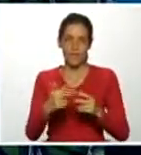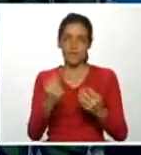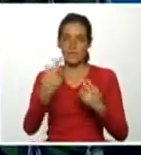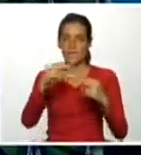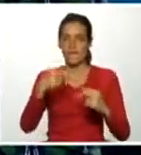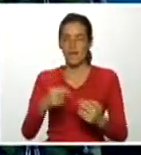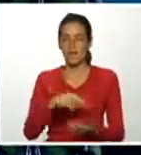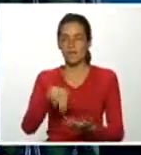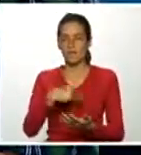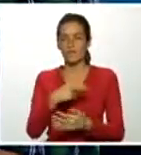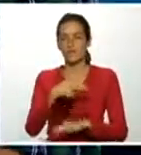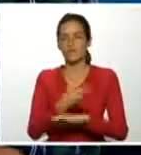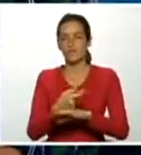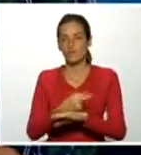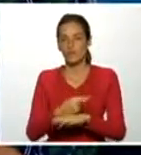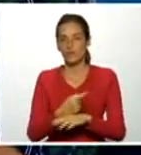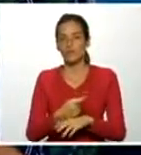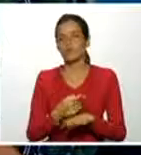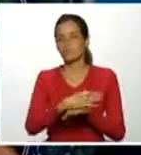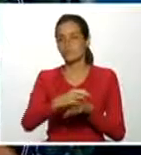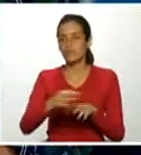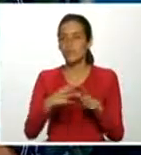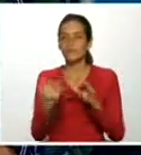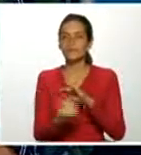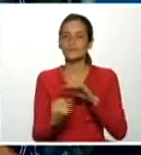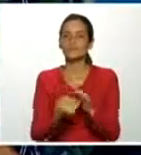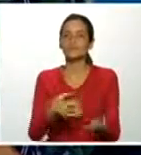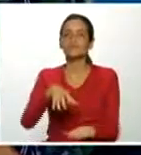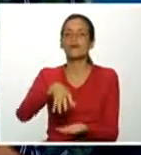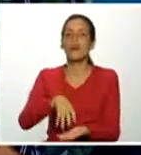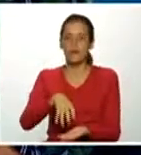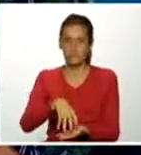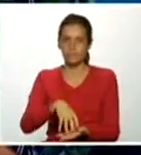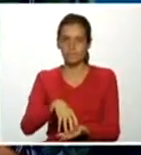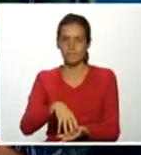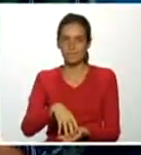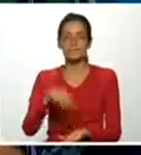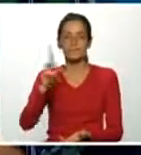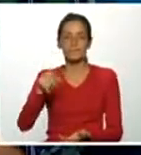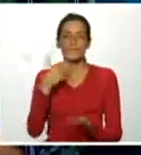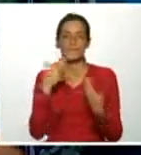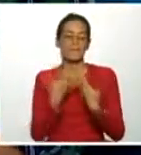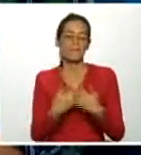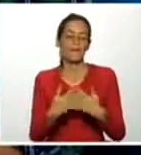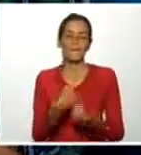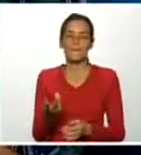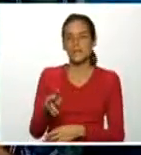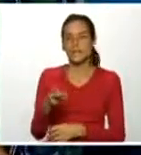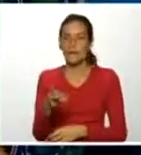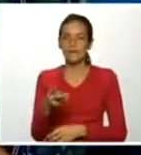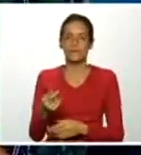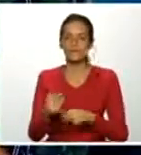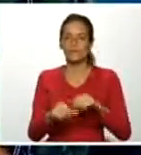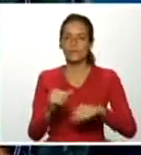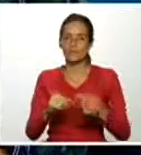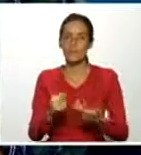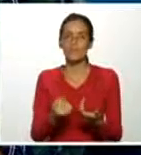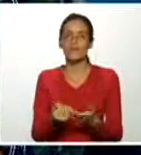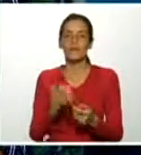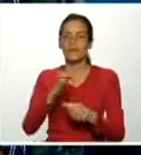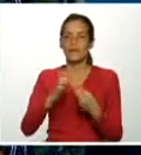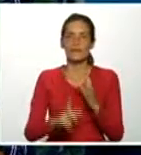gobierno, nacional, estatal y municipal, todas las instituciones del Estado, inclusive aquellas empresas mixtas o asociaciones estratégicas que